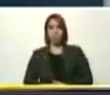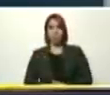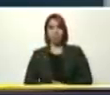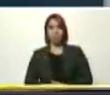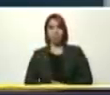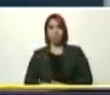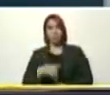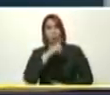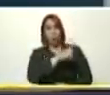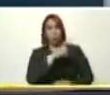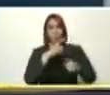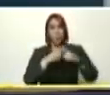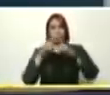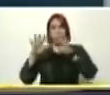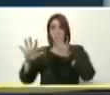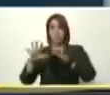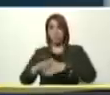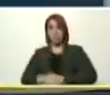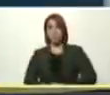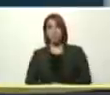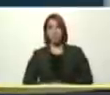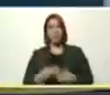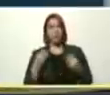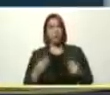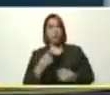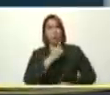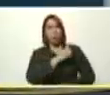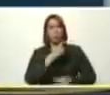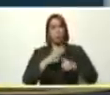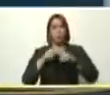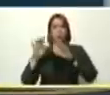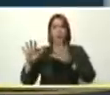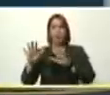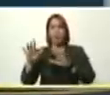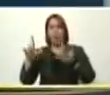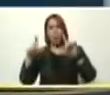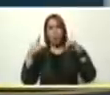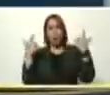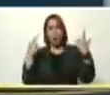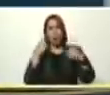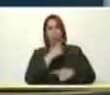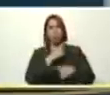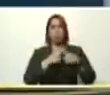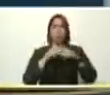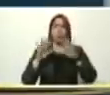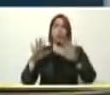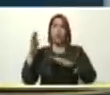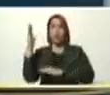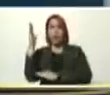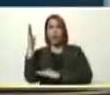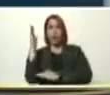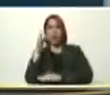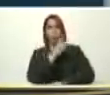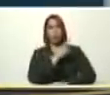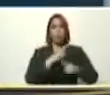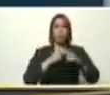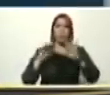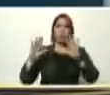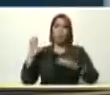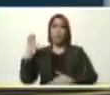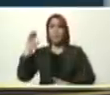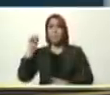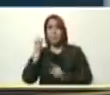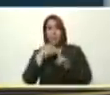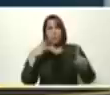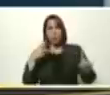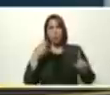el 1x10, ¿cómo está el 1x10 en La Guaira? ¿Cómo está el 1x10 en Lara? ¿Cómo está el 1x10 en Amazonas?